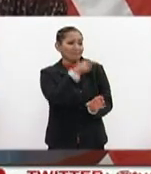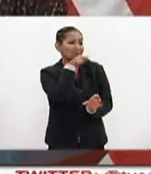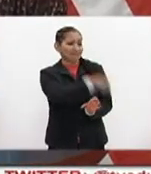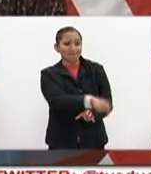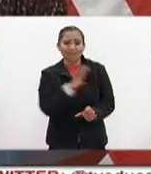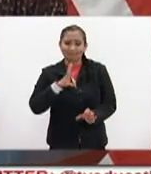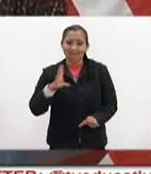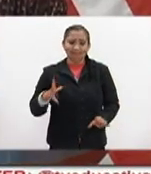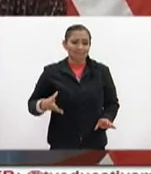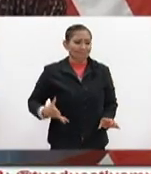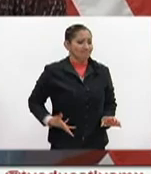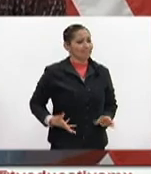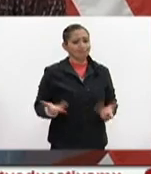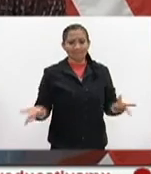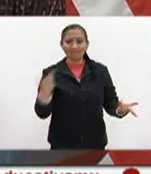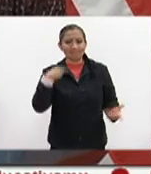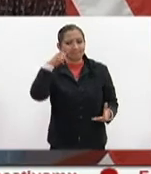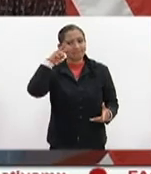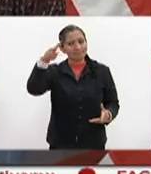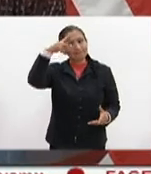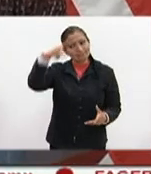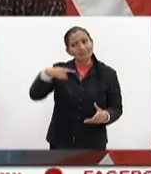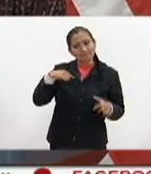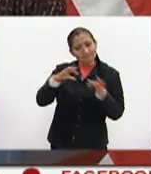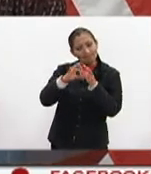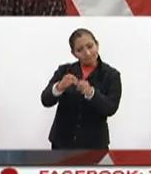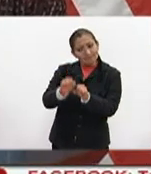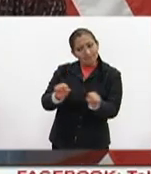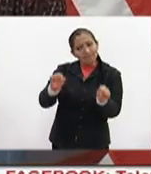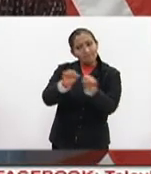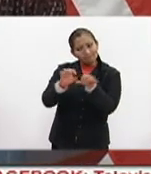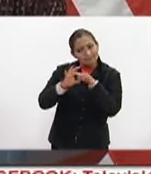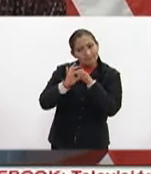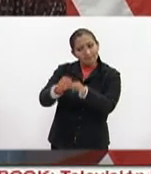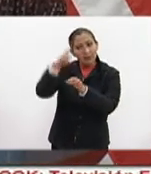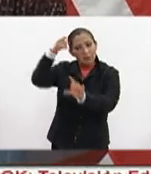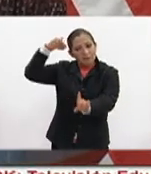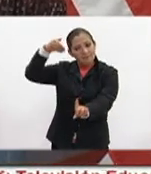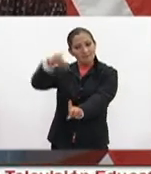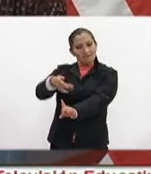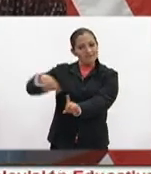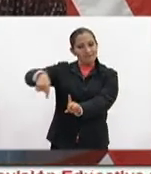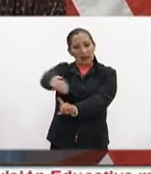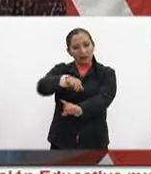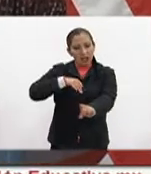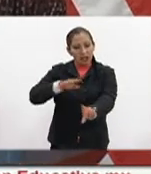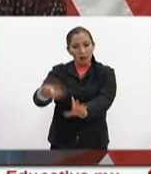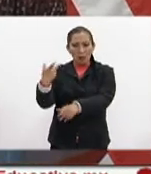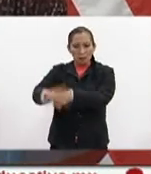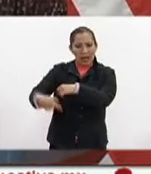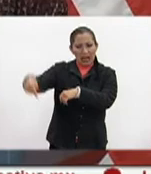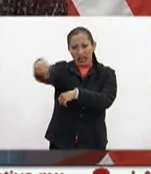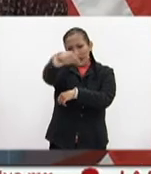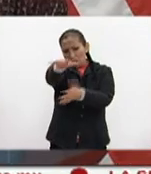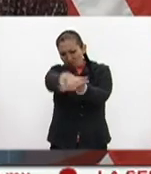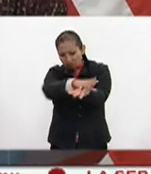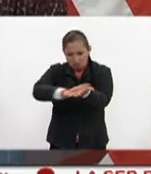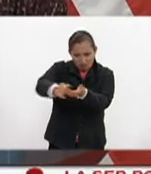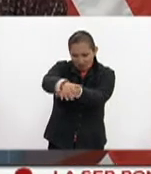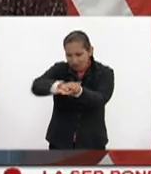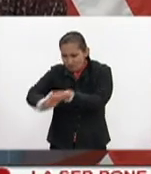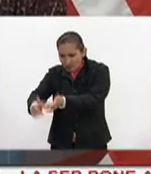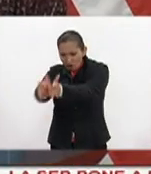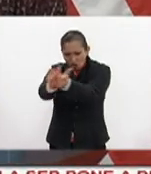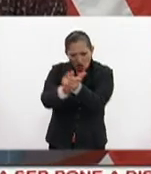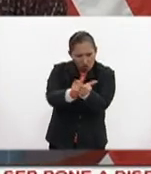siente orgulloso de considerar a México como su socio en focalizar esta amenaza y desmantelar